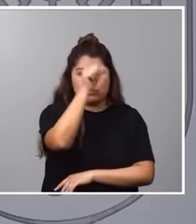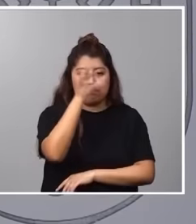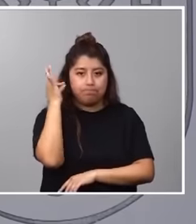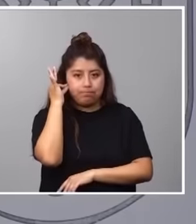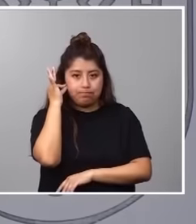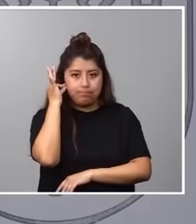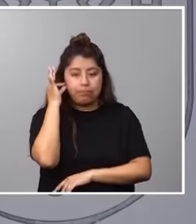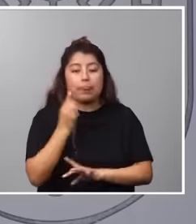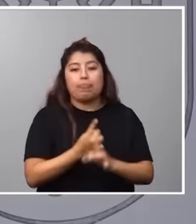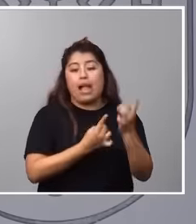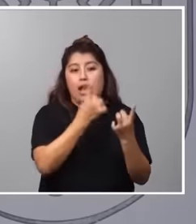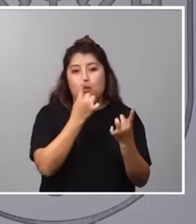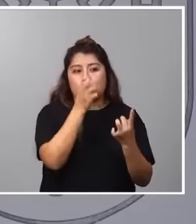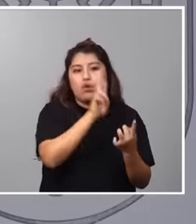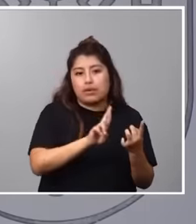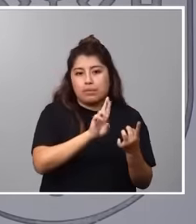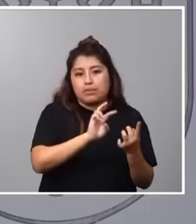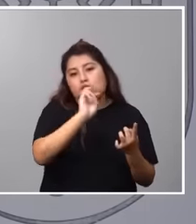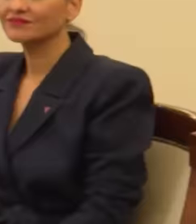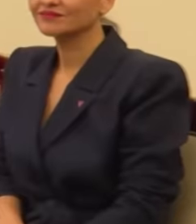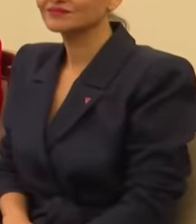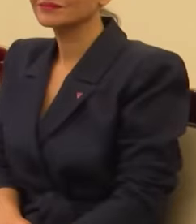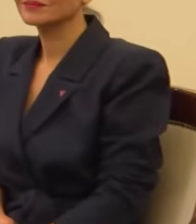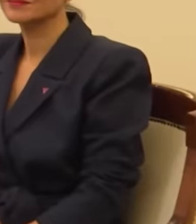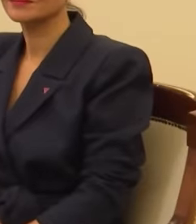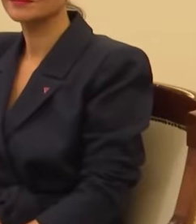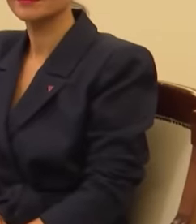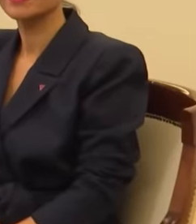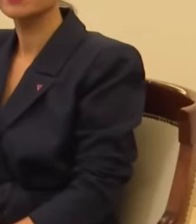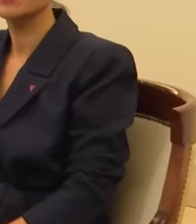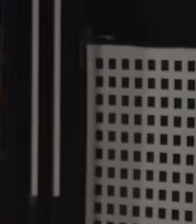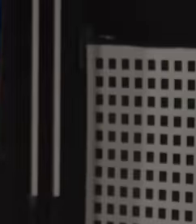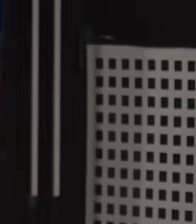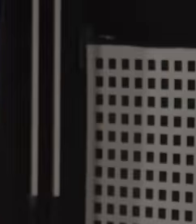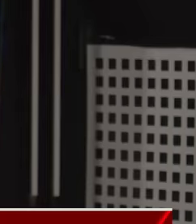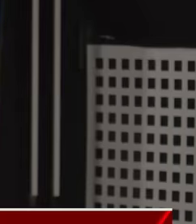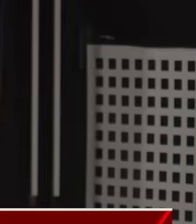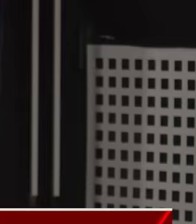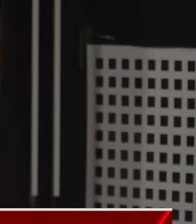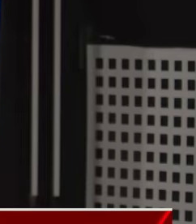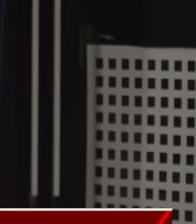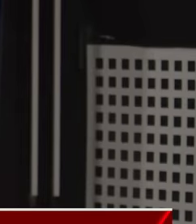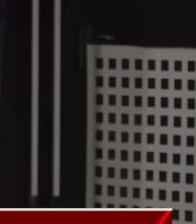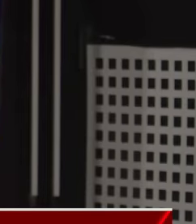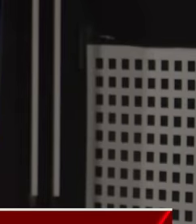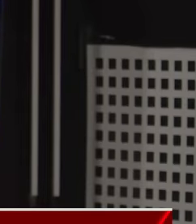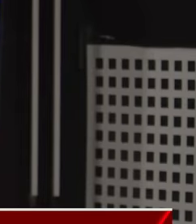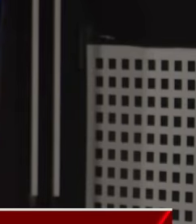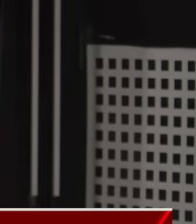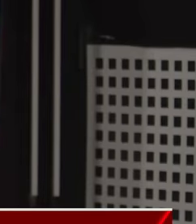inestable situación política y sobre las repercusiones económicas a corto y medio plazo. Pues amigos, yo les voy a poner un ejemplo.